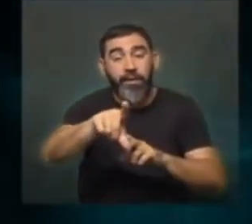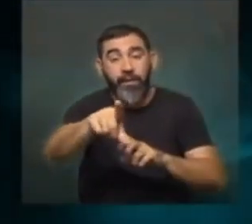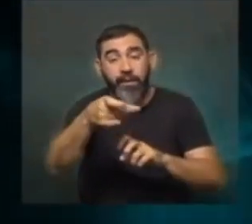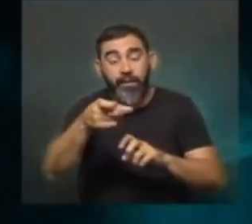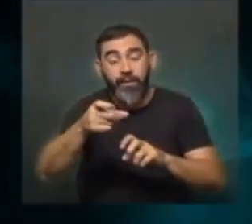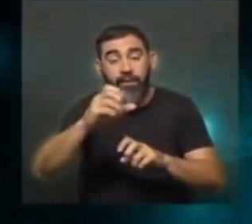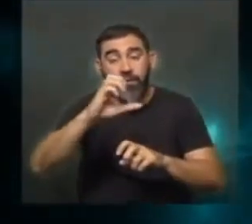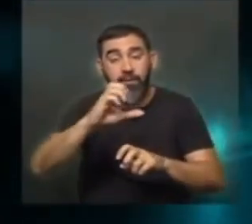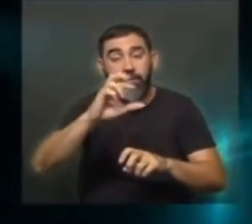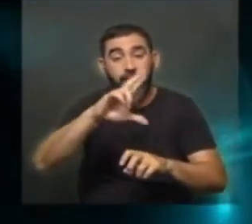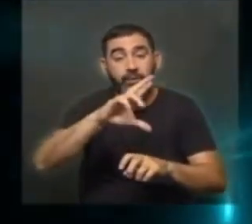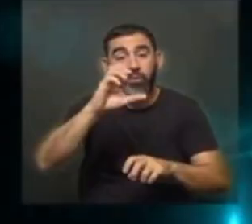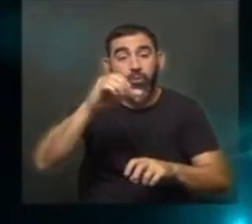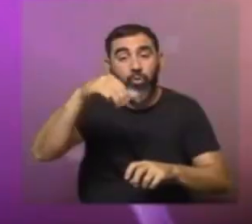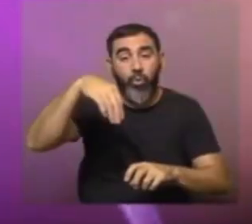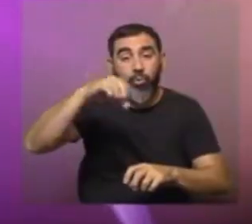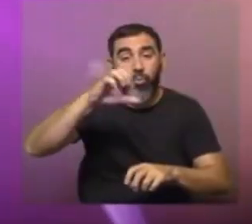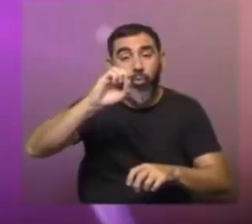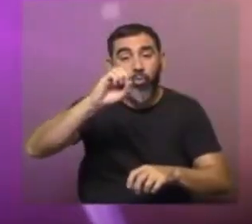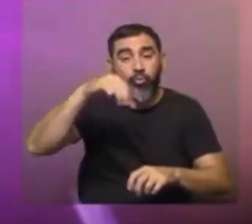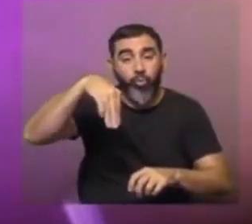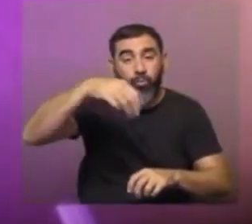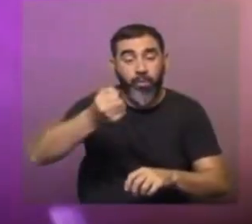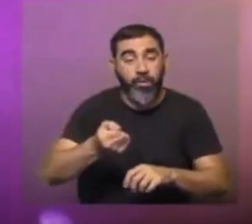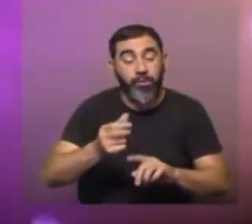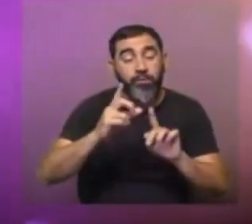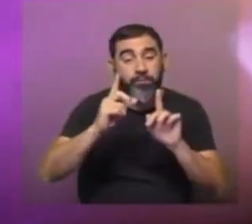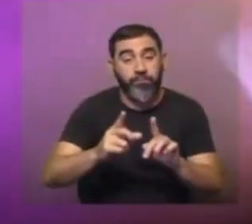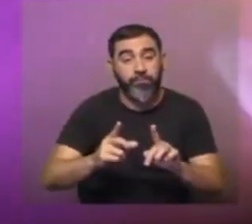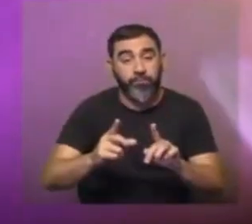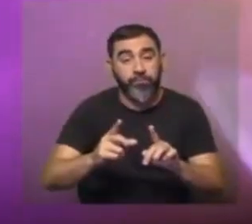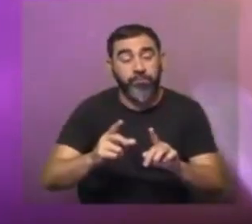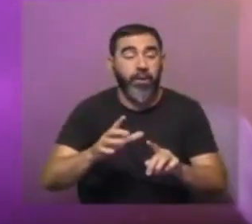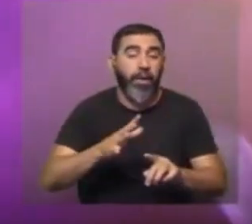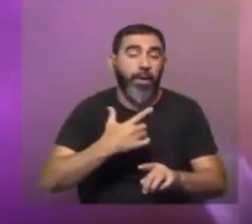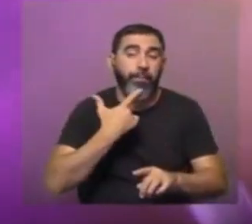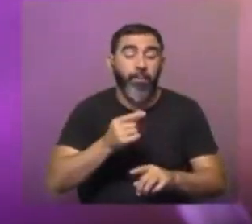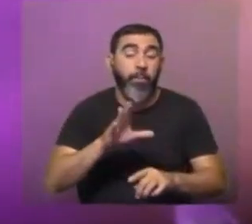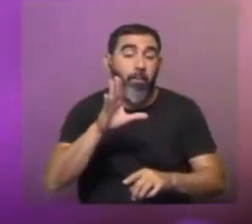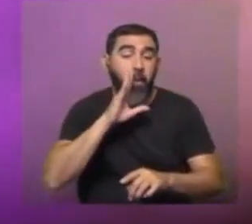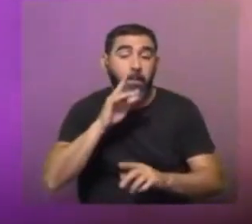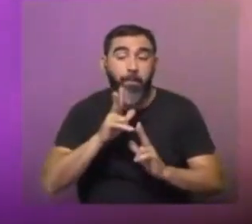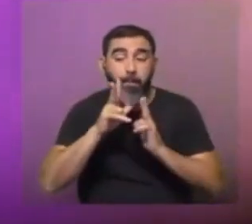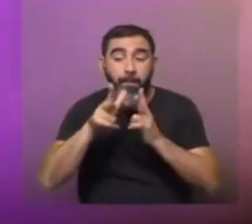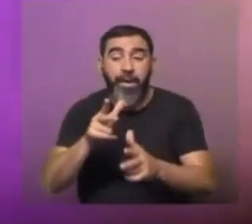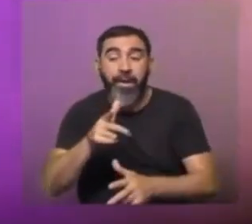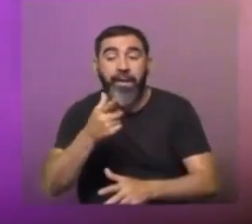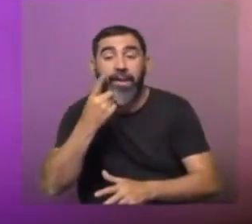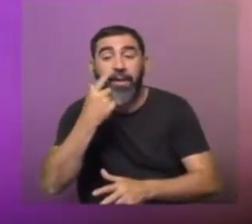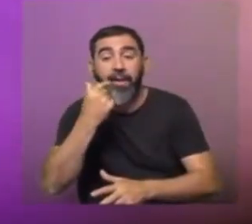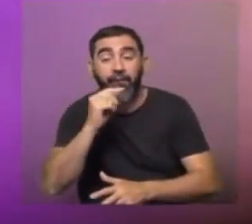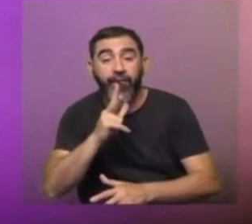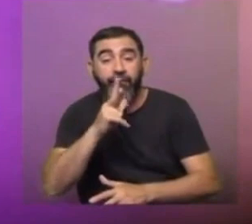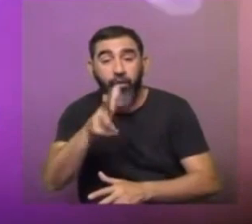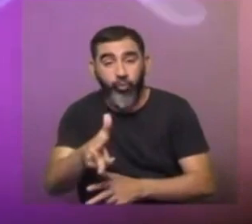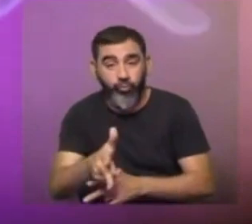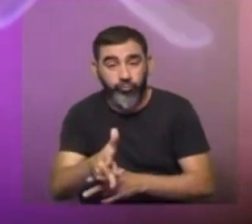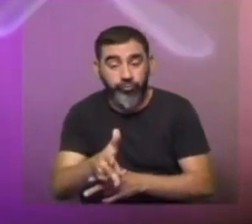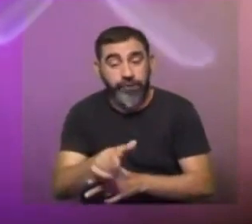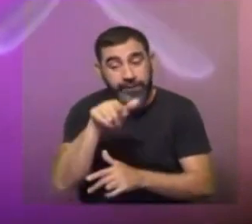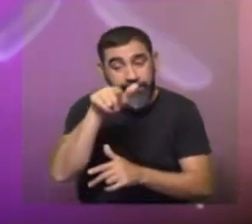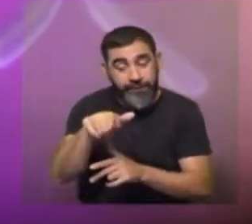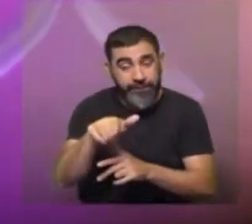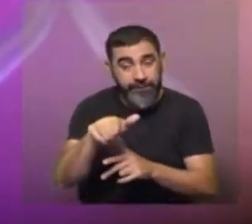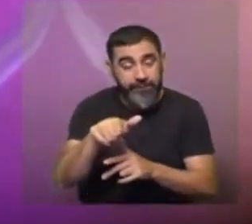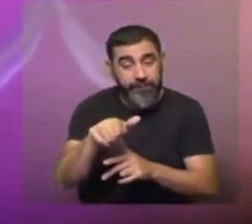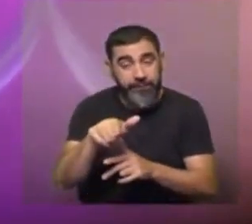y es de tipo recesivo, o sea que se transmite de, por ejemplo, la madre al hijo varón. Entonces, ese